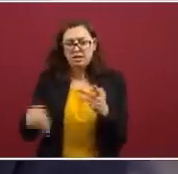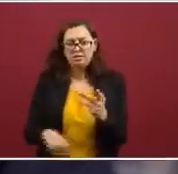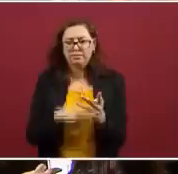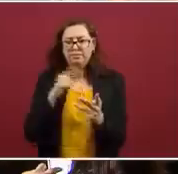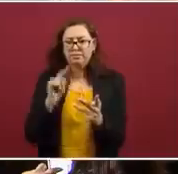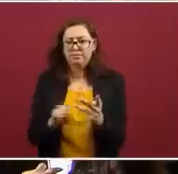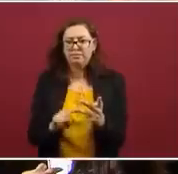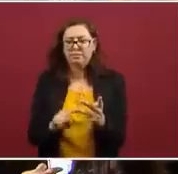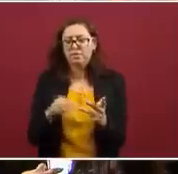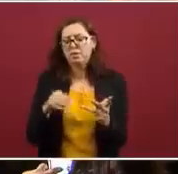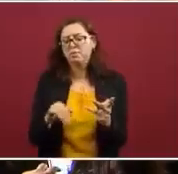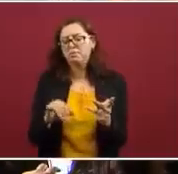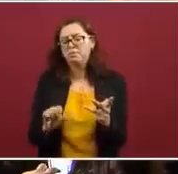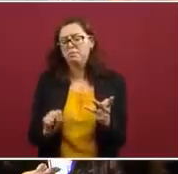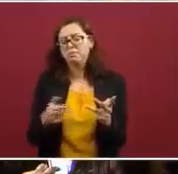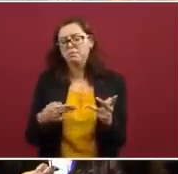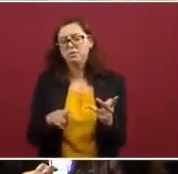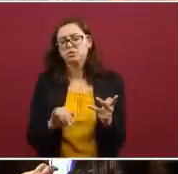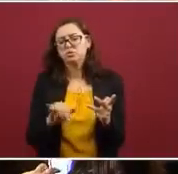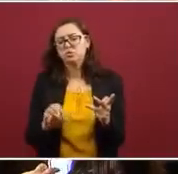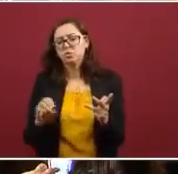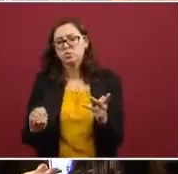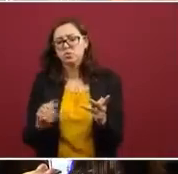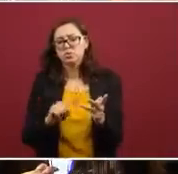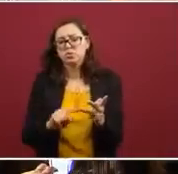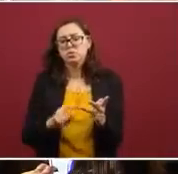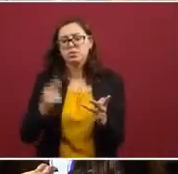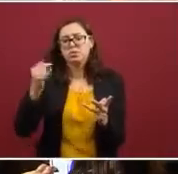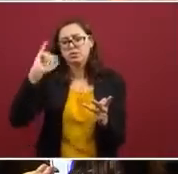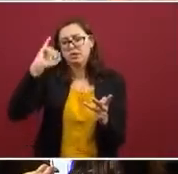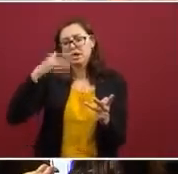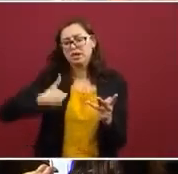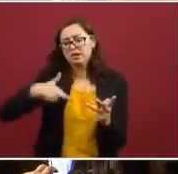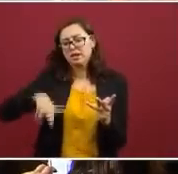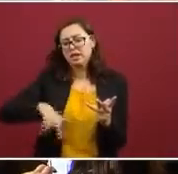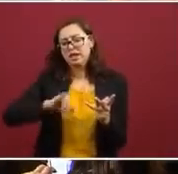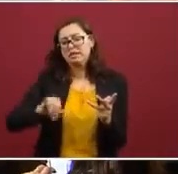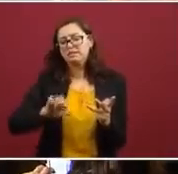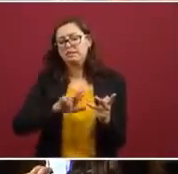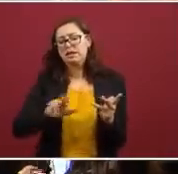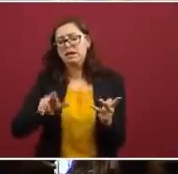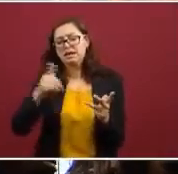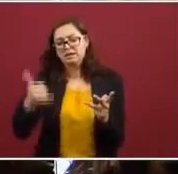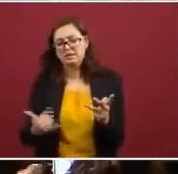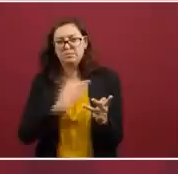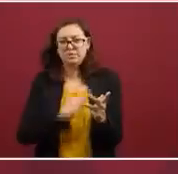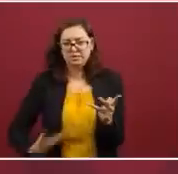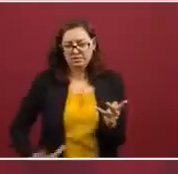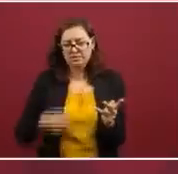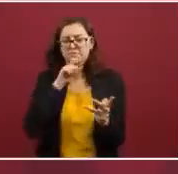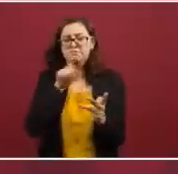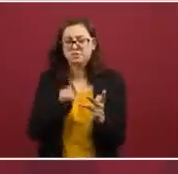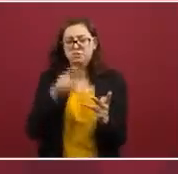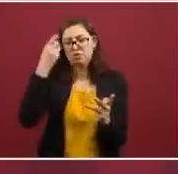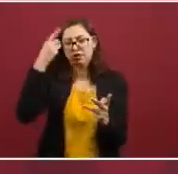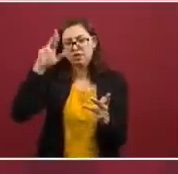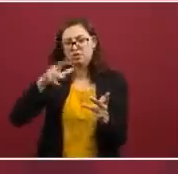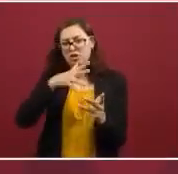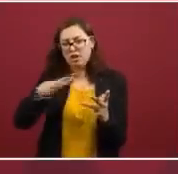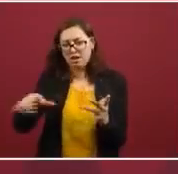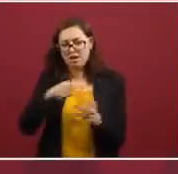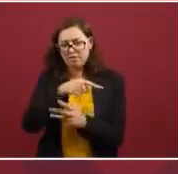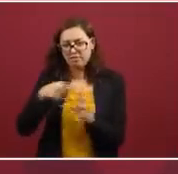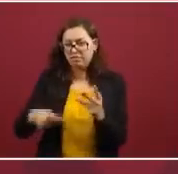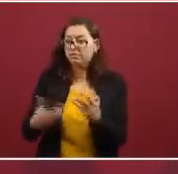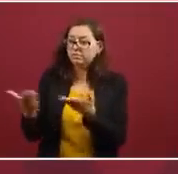y Mizuho, representado por Jerry Ricieri, presidente y director general.